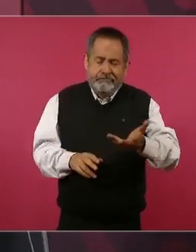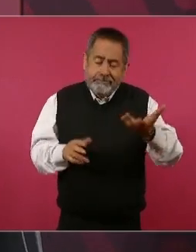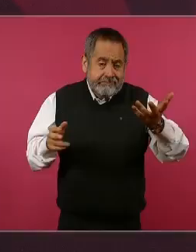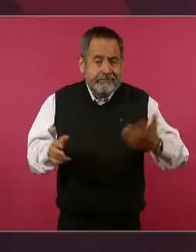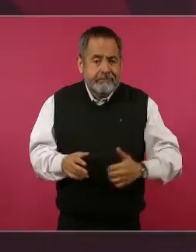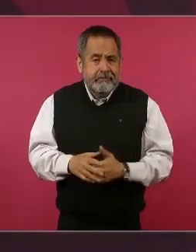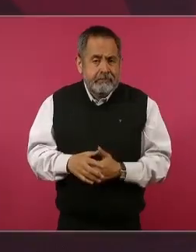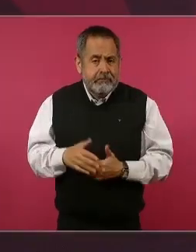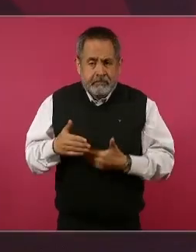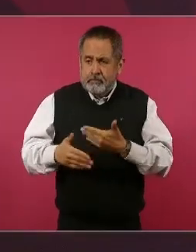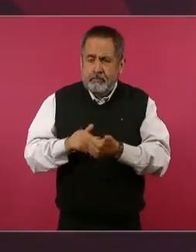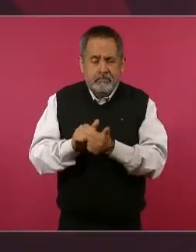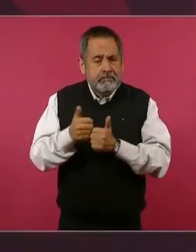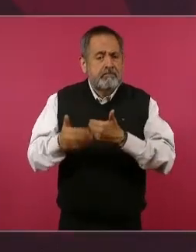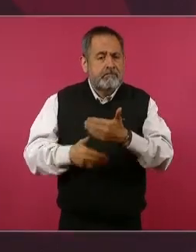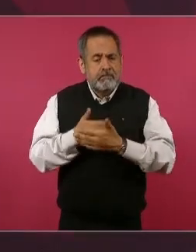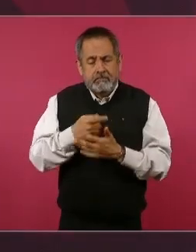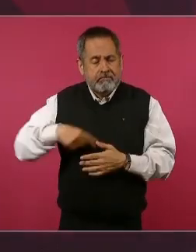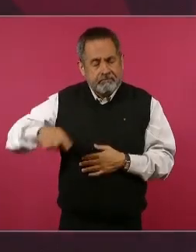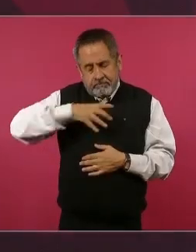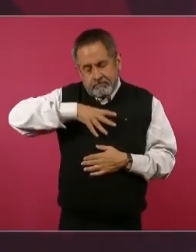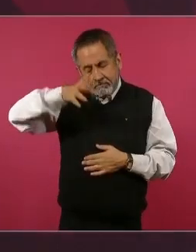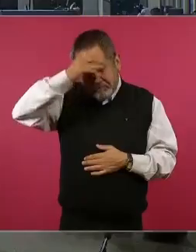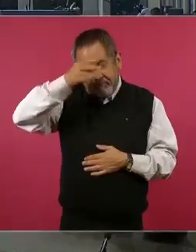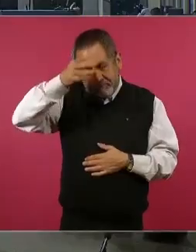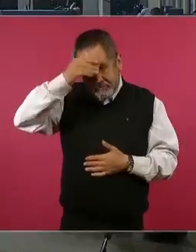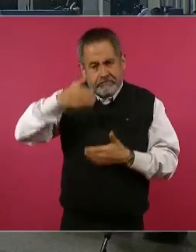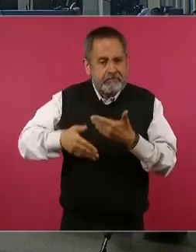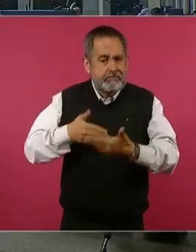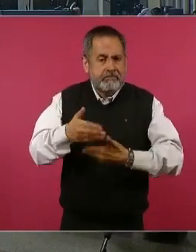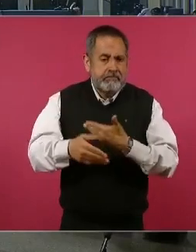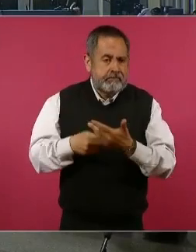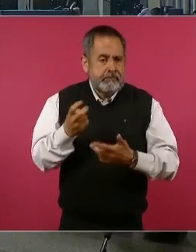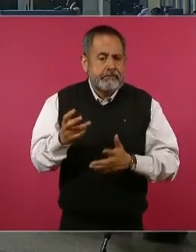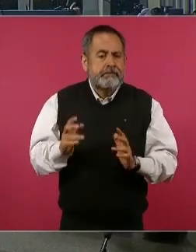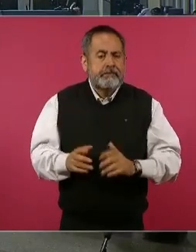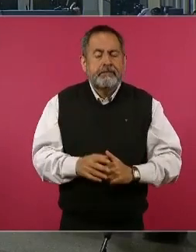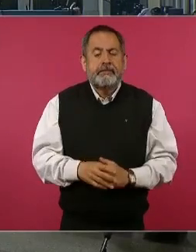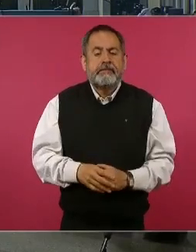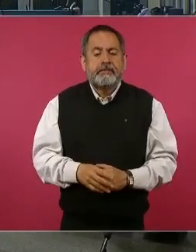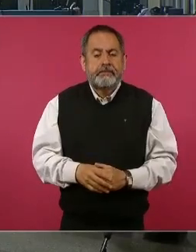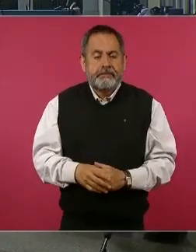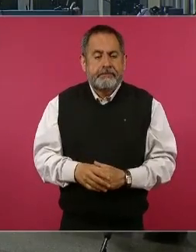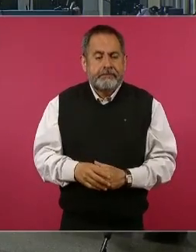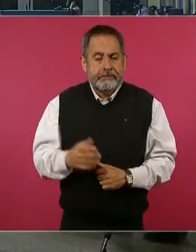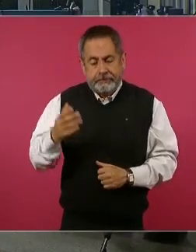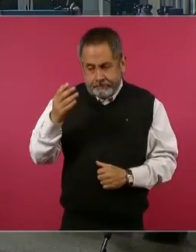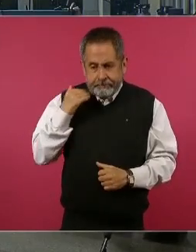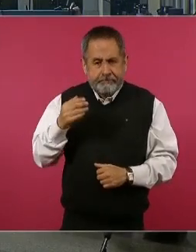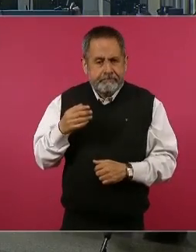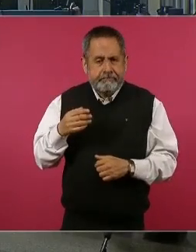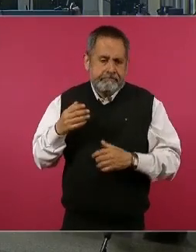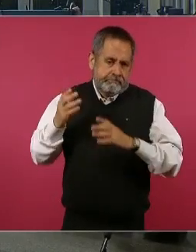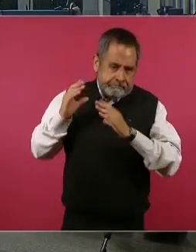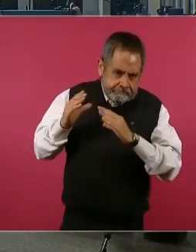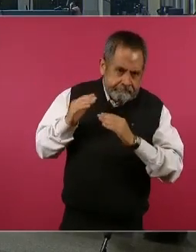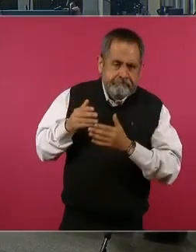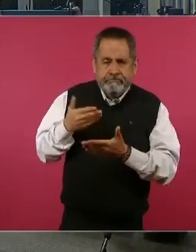Es un proceso educativo que se ha venido dando y se va a seguir